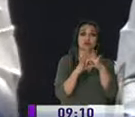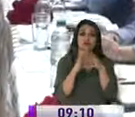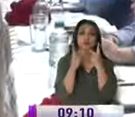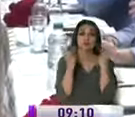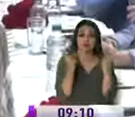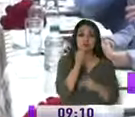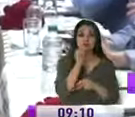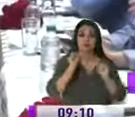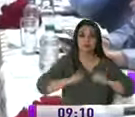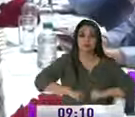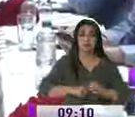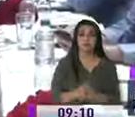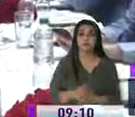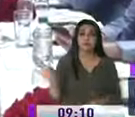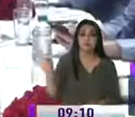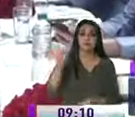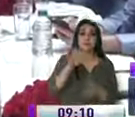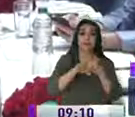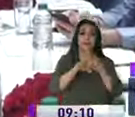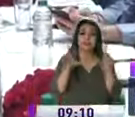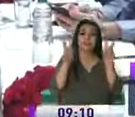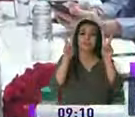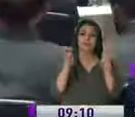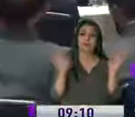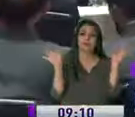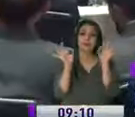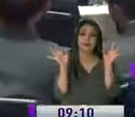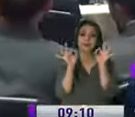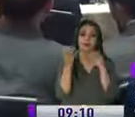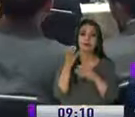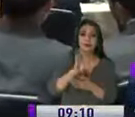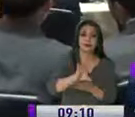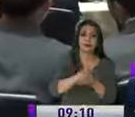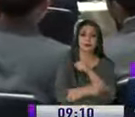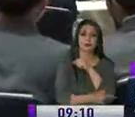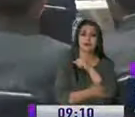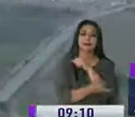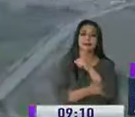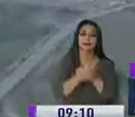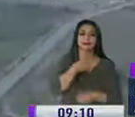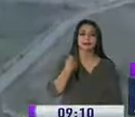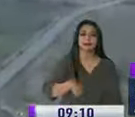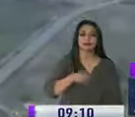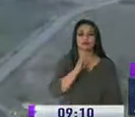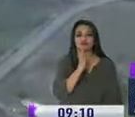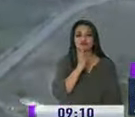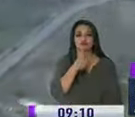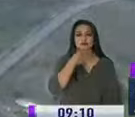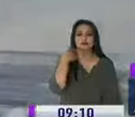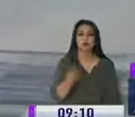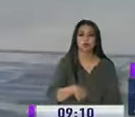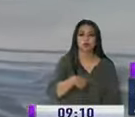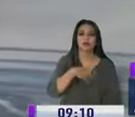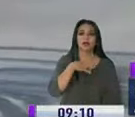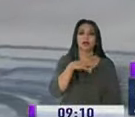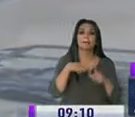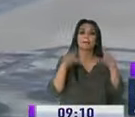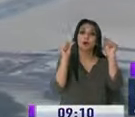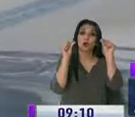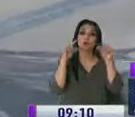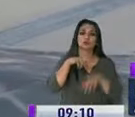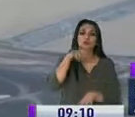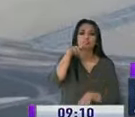público-privadas. Delegados de empresas ligadas al sector energético y de inversión de países como China, Estados Unidos, Japón, Rusia, entre otros, sobrevolaron